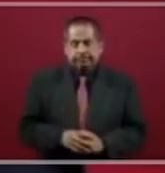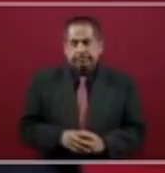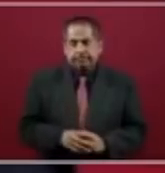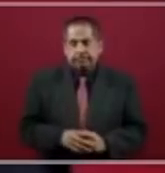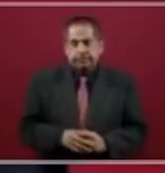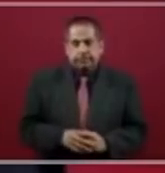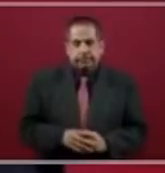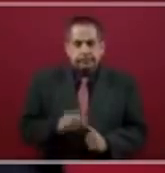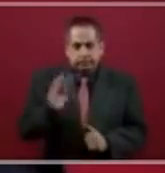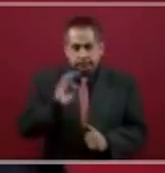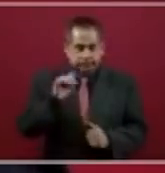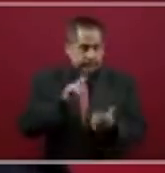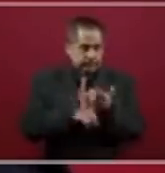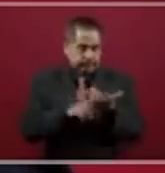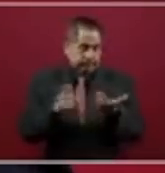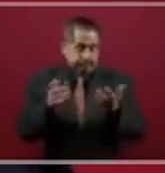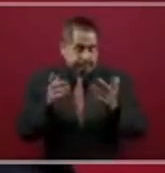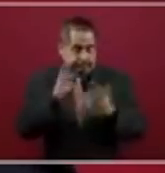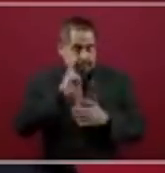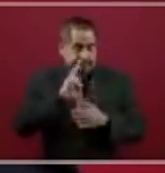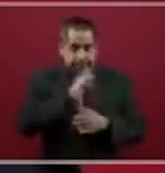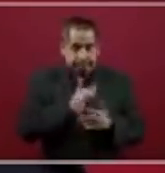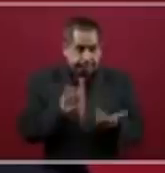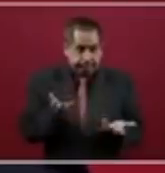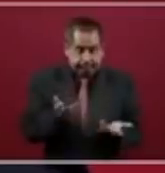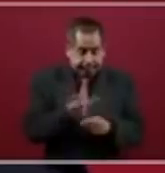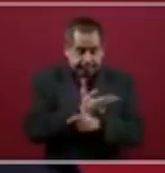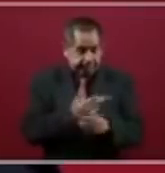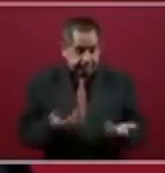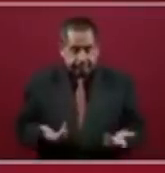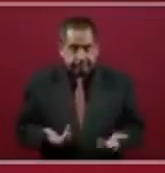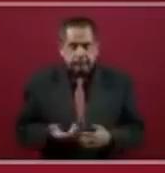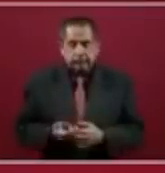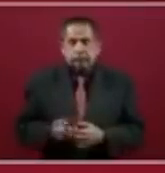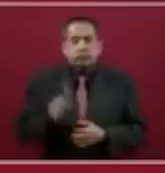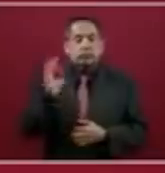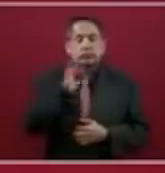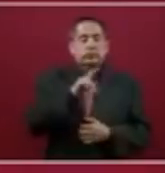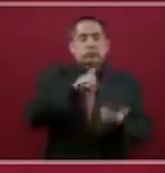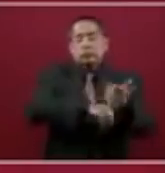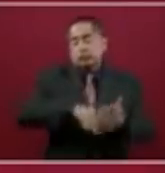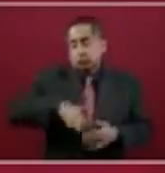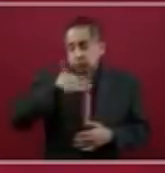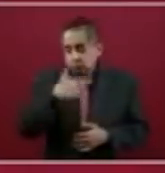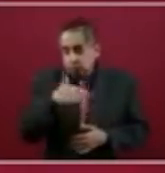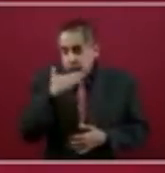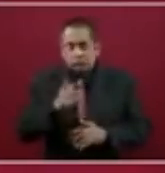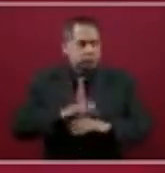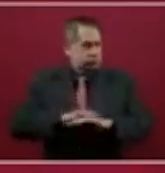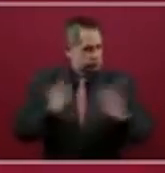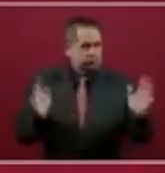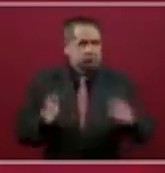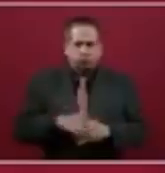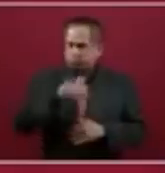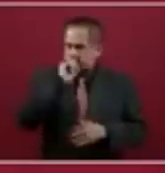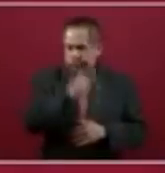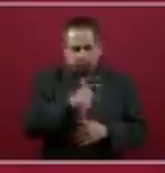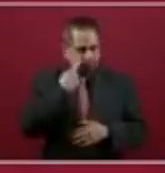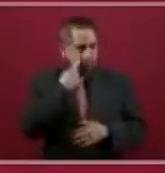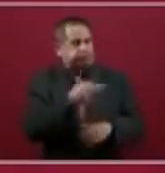Si es un asunto técnico, si es por corrupción,